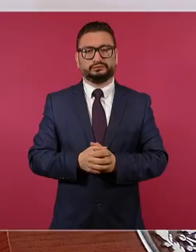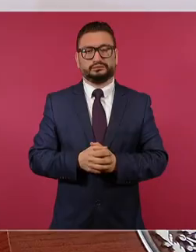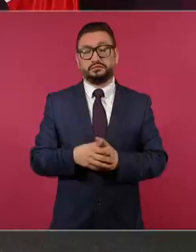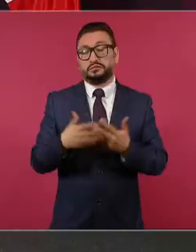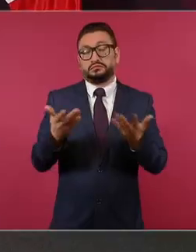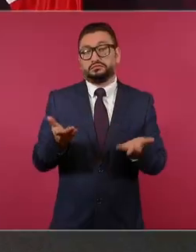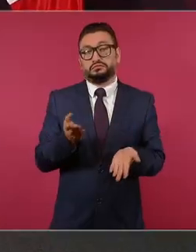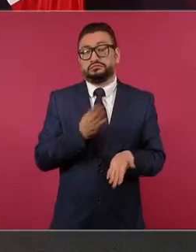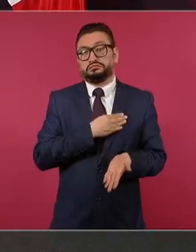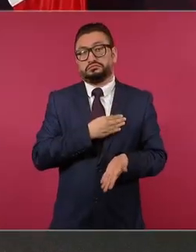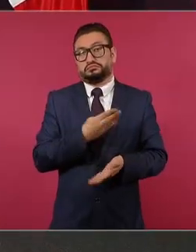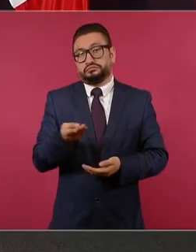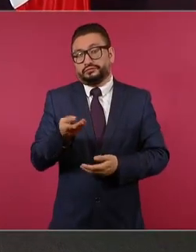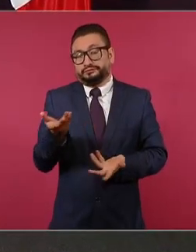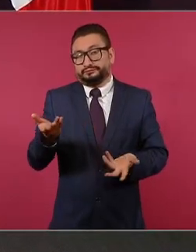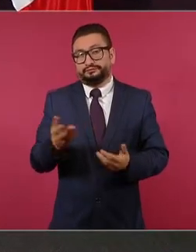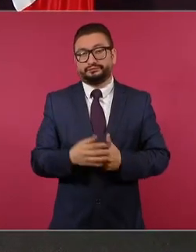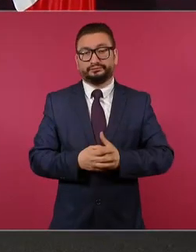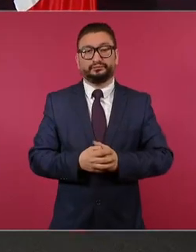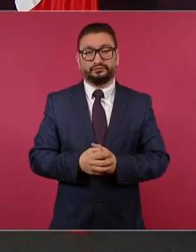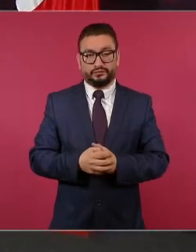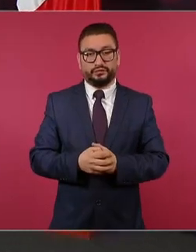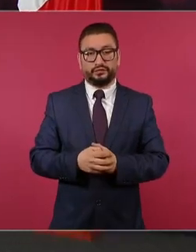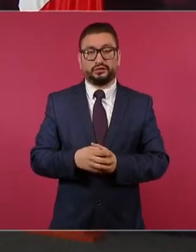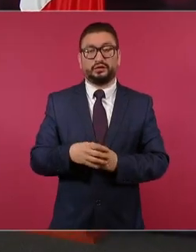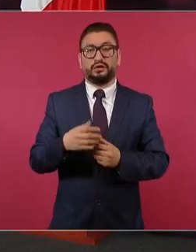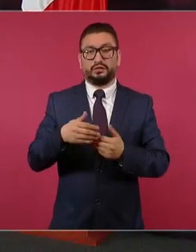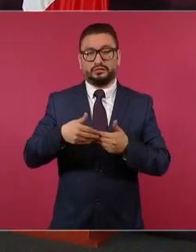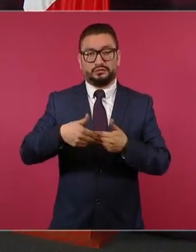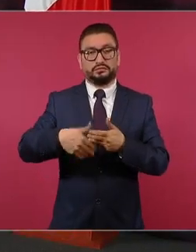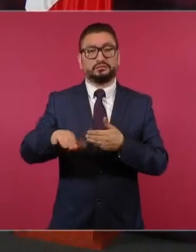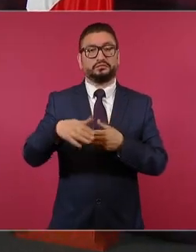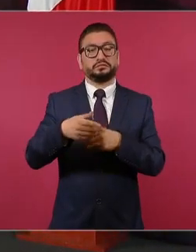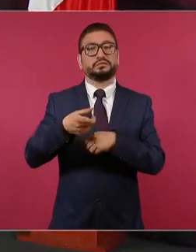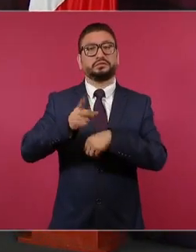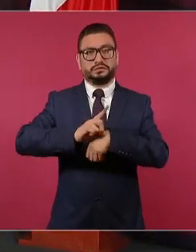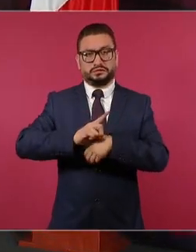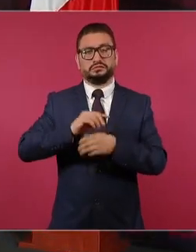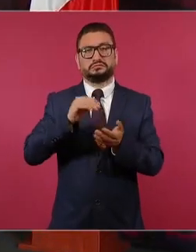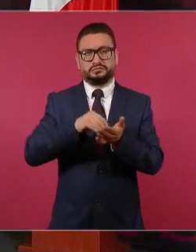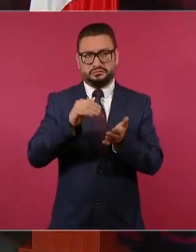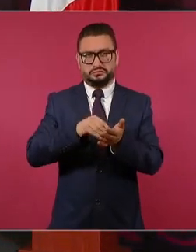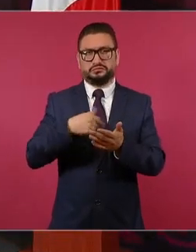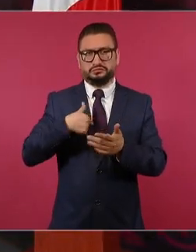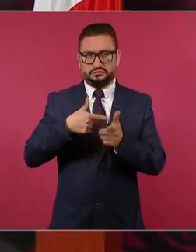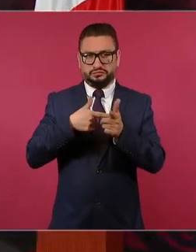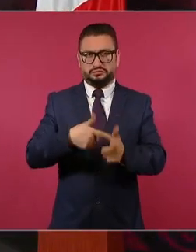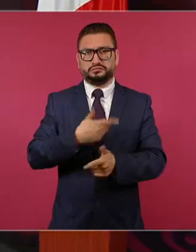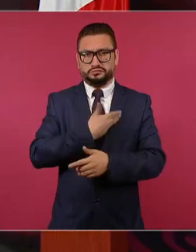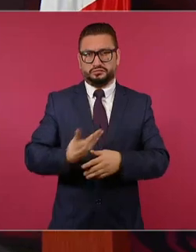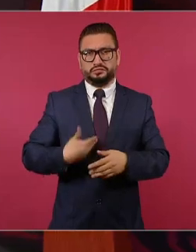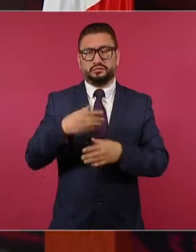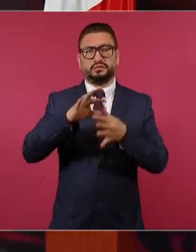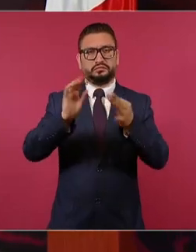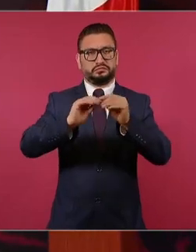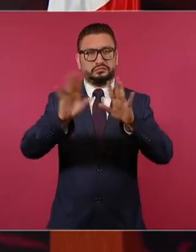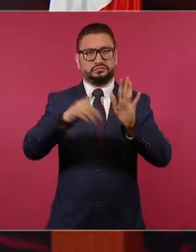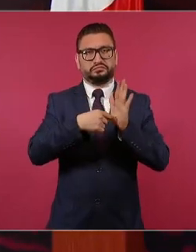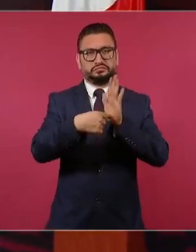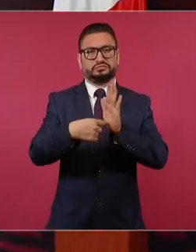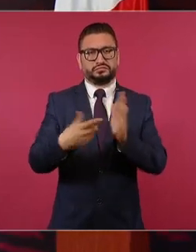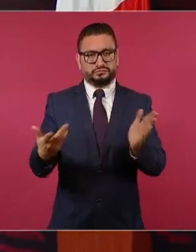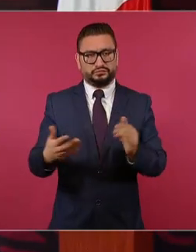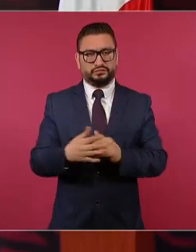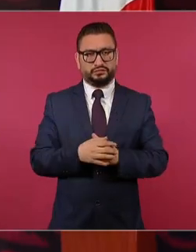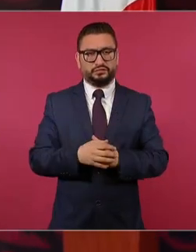qué bueno que tenemos unos días todavía para aclarar todo esto.